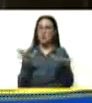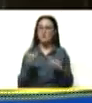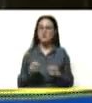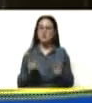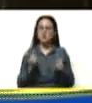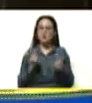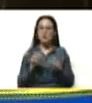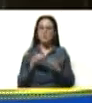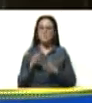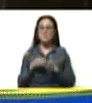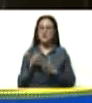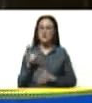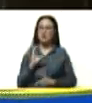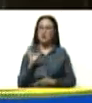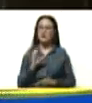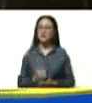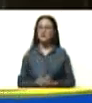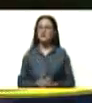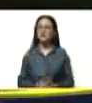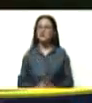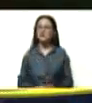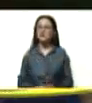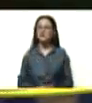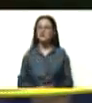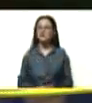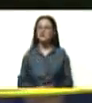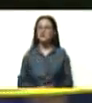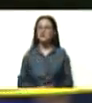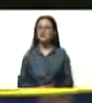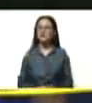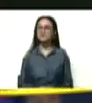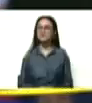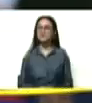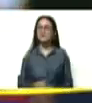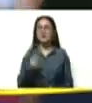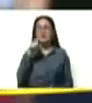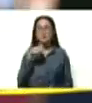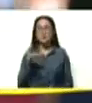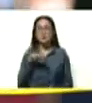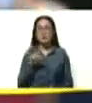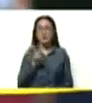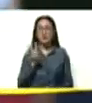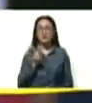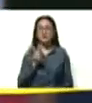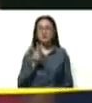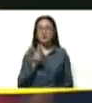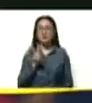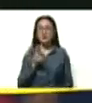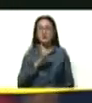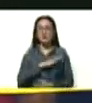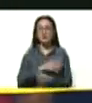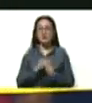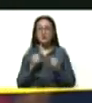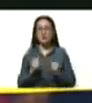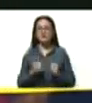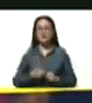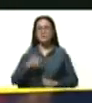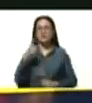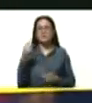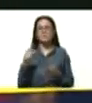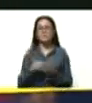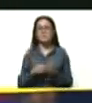el metro de Caracas? Mi comandante en jefe, el pueblo de Venezuela cuenta con un pie de fuerza de más de